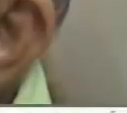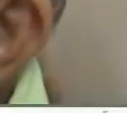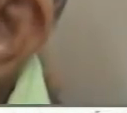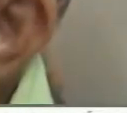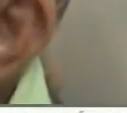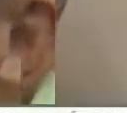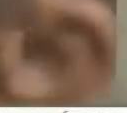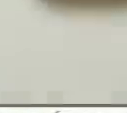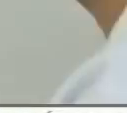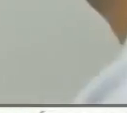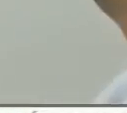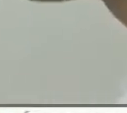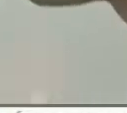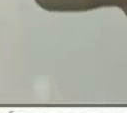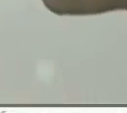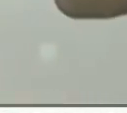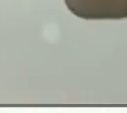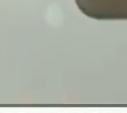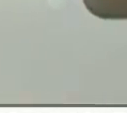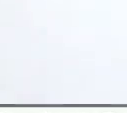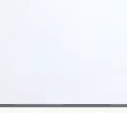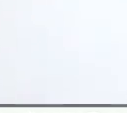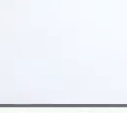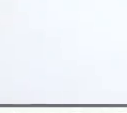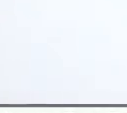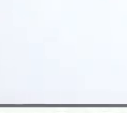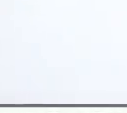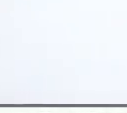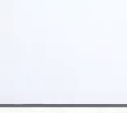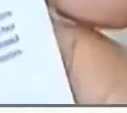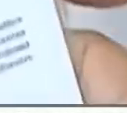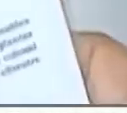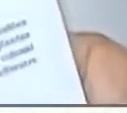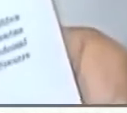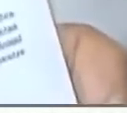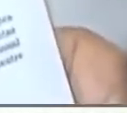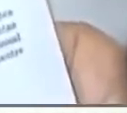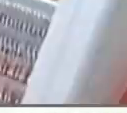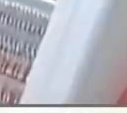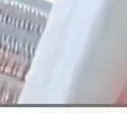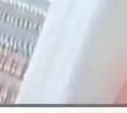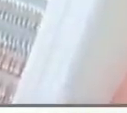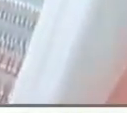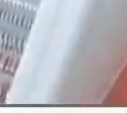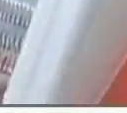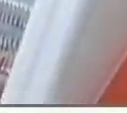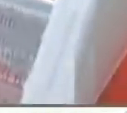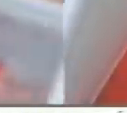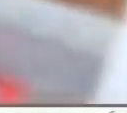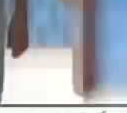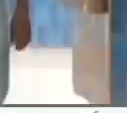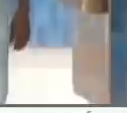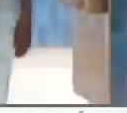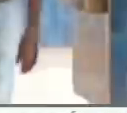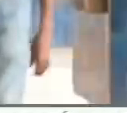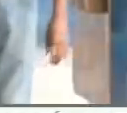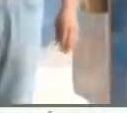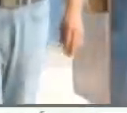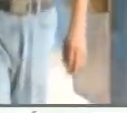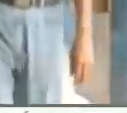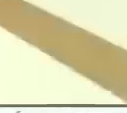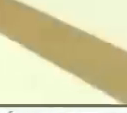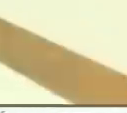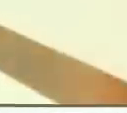vida subhumana. La salud en el socialismo no es la ausencia de enfermedades, no. La salud es un estado